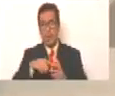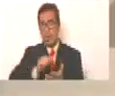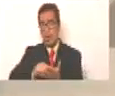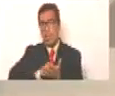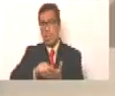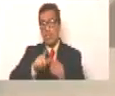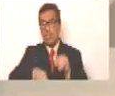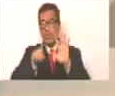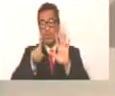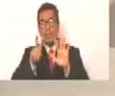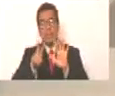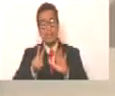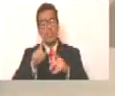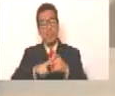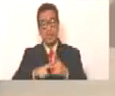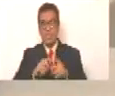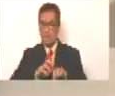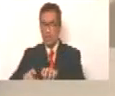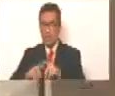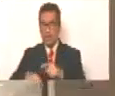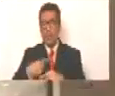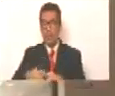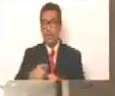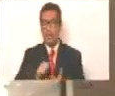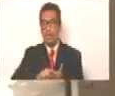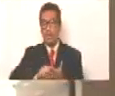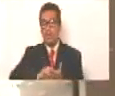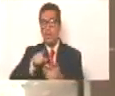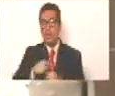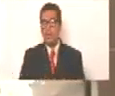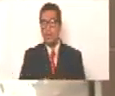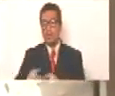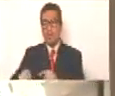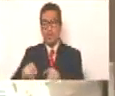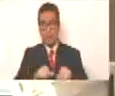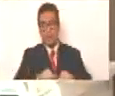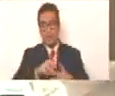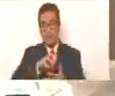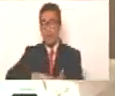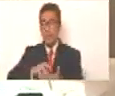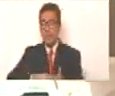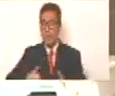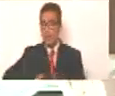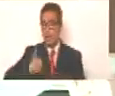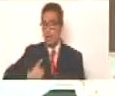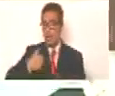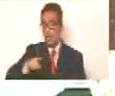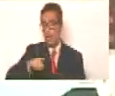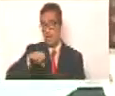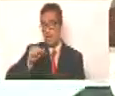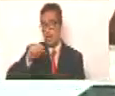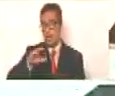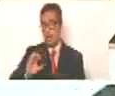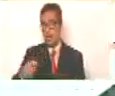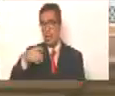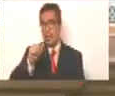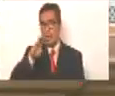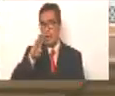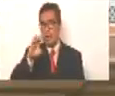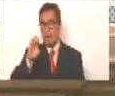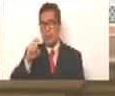quedando redactado de la manera siguiente. Epígrafe, tierras aptas para el aprovechamiento del ágave cocuy. Es todo, señor presidente.